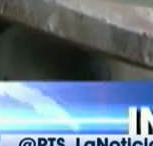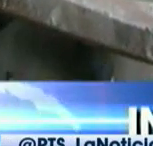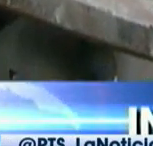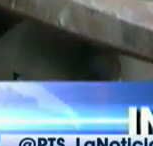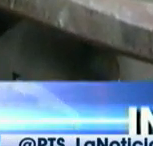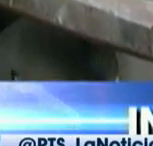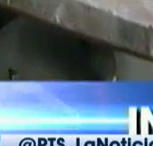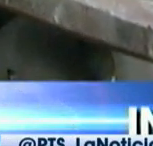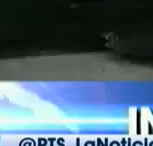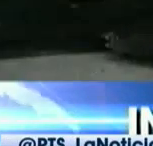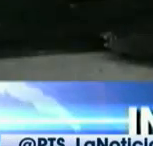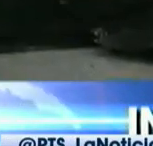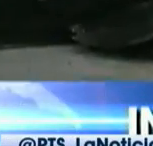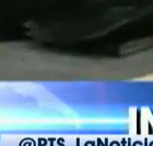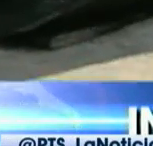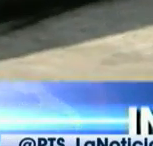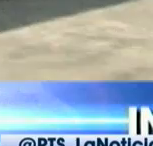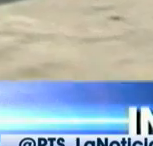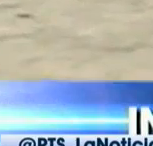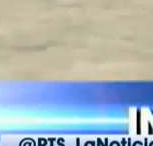su ayuda.